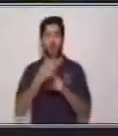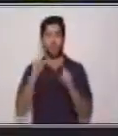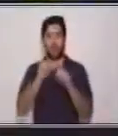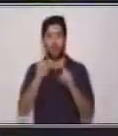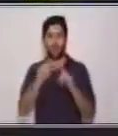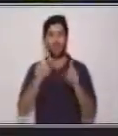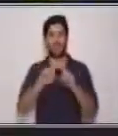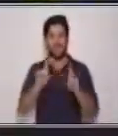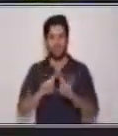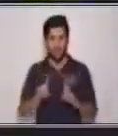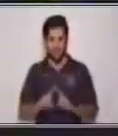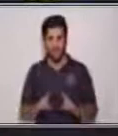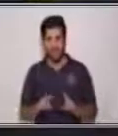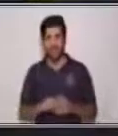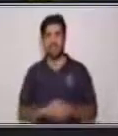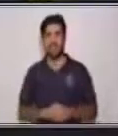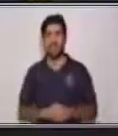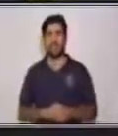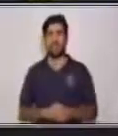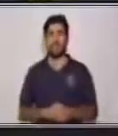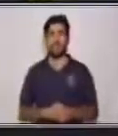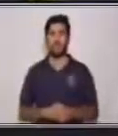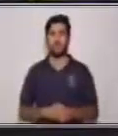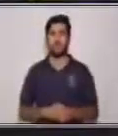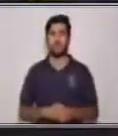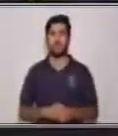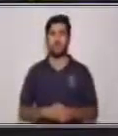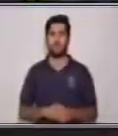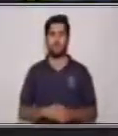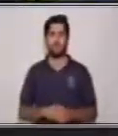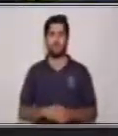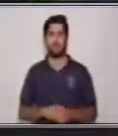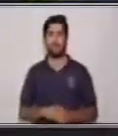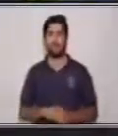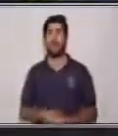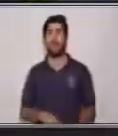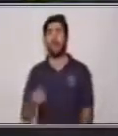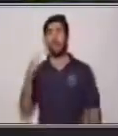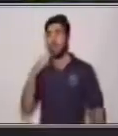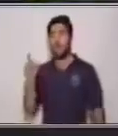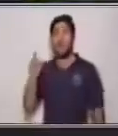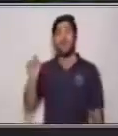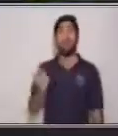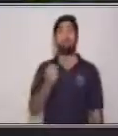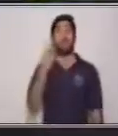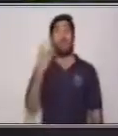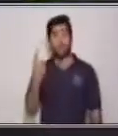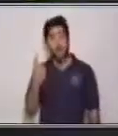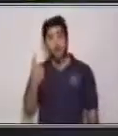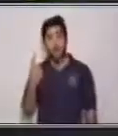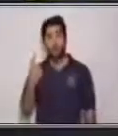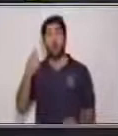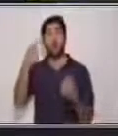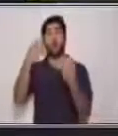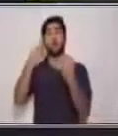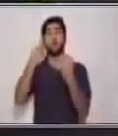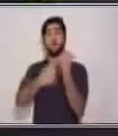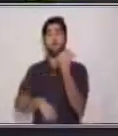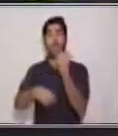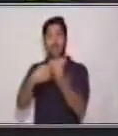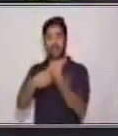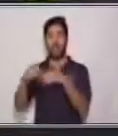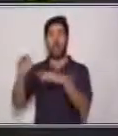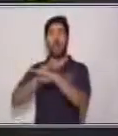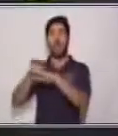en infinitivo, en imperativo o en modo reflexivo. Acá dice, primero lavar y cortar el plátano